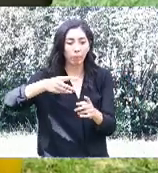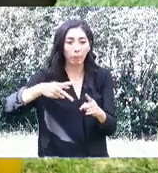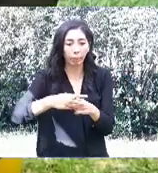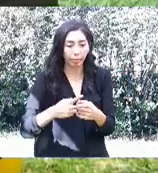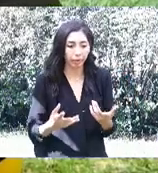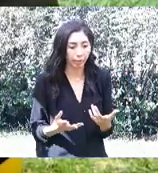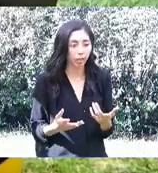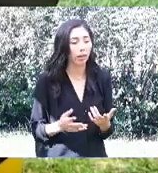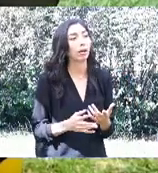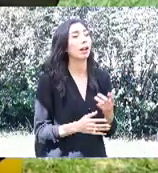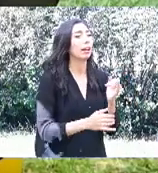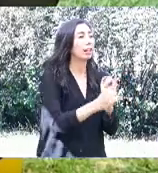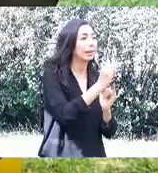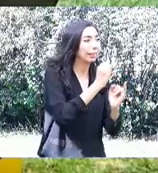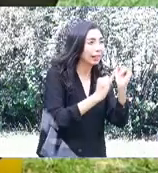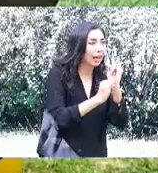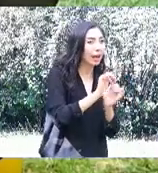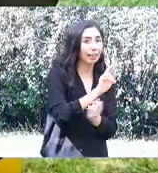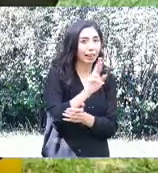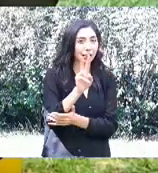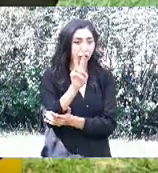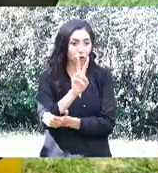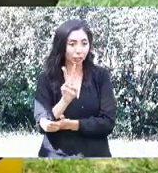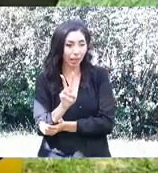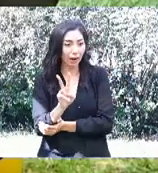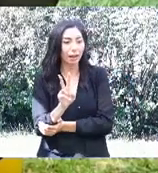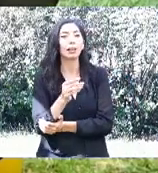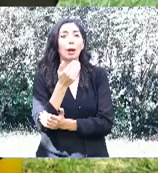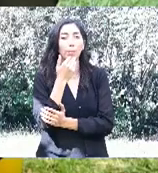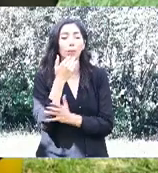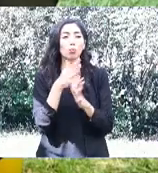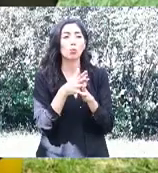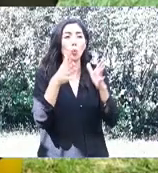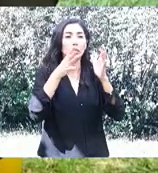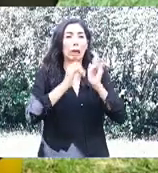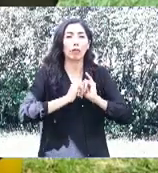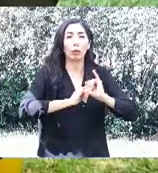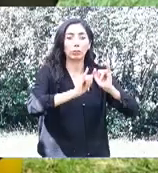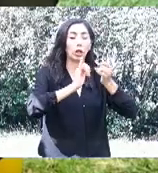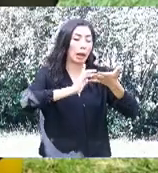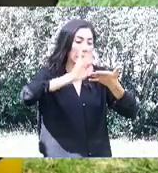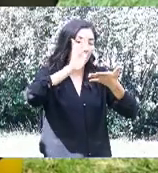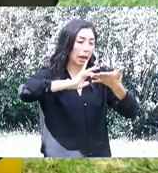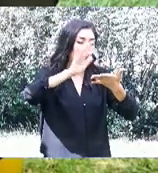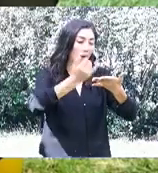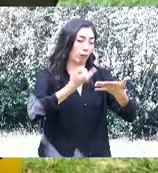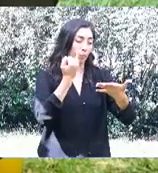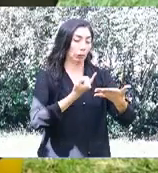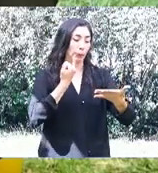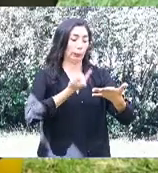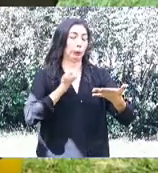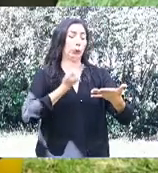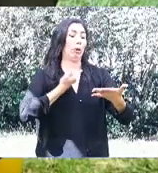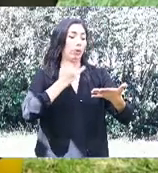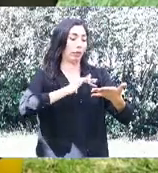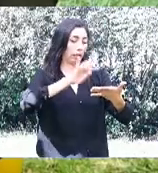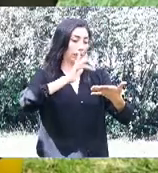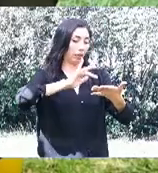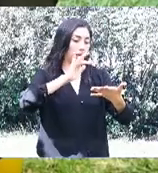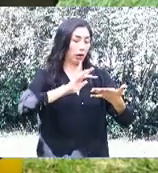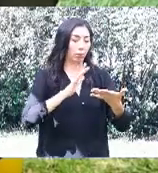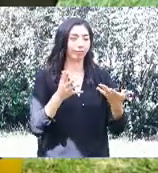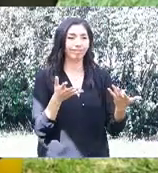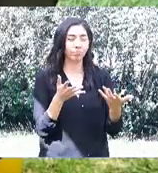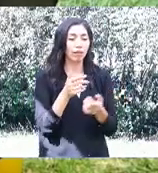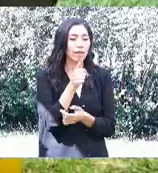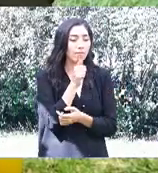redes sociales lo que ante esta inundación de contenido y de información que ha supuesto este las redes sociales eh lo que